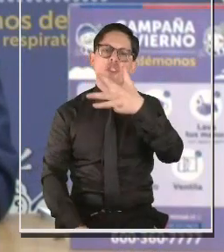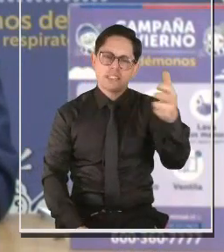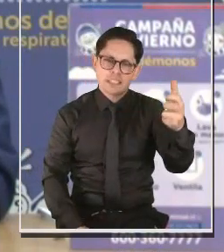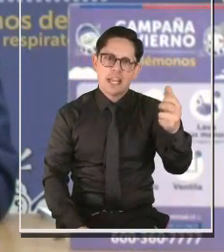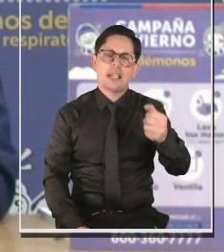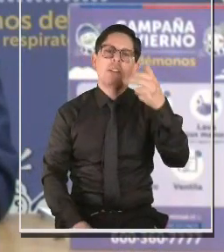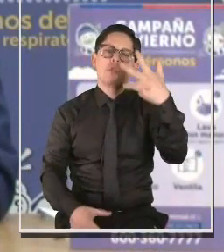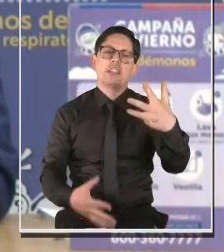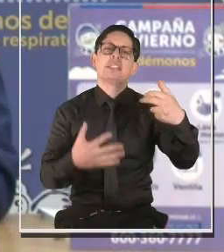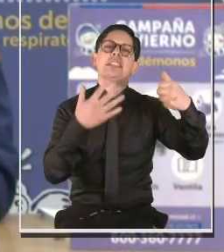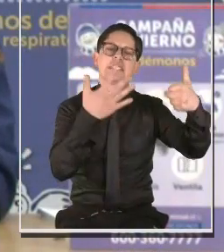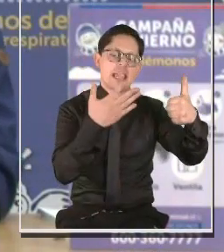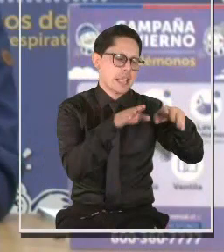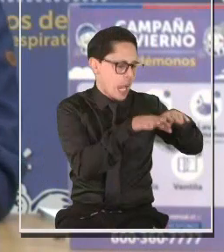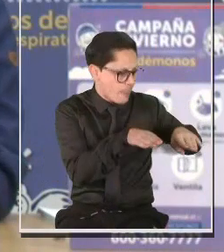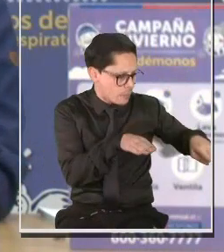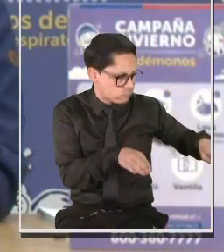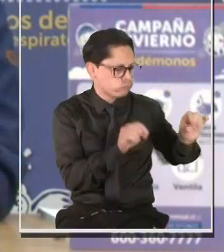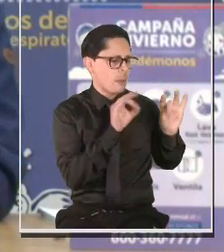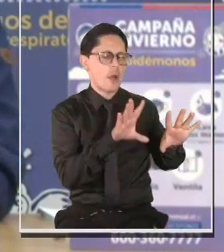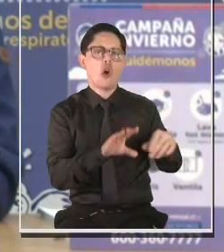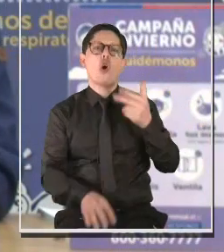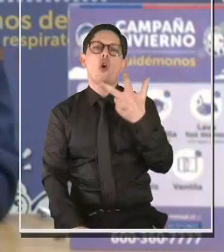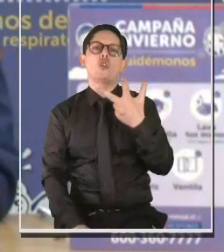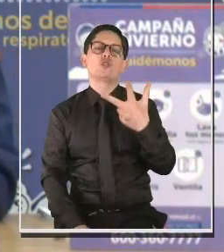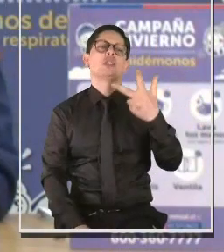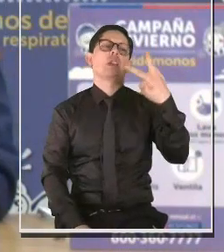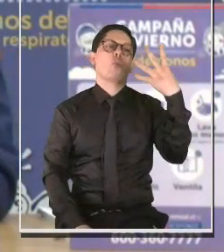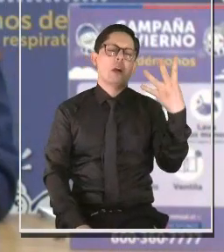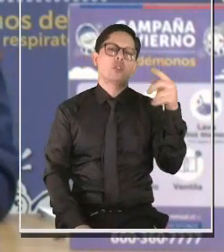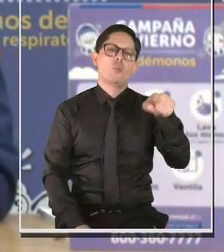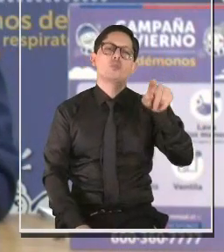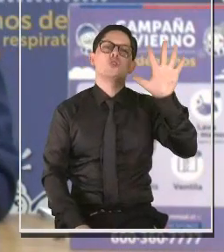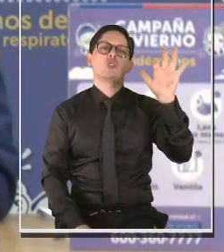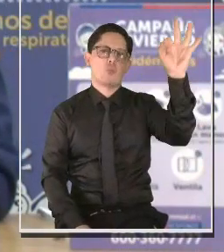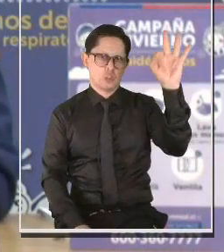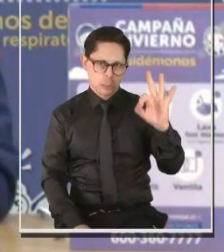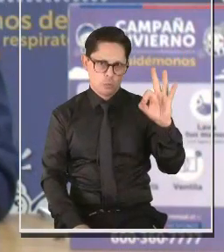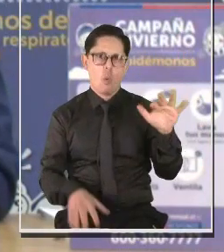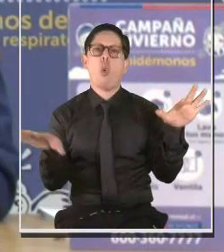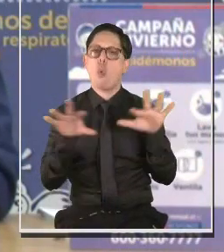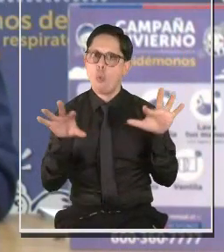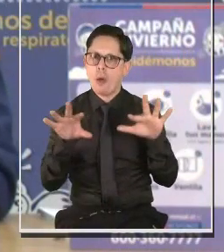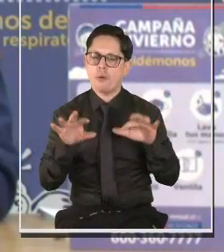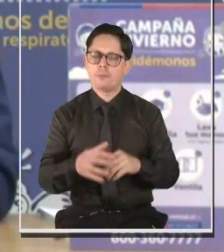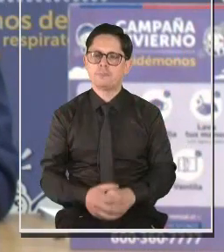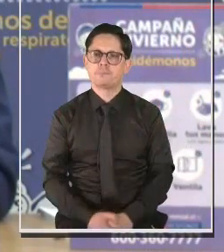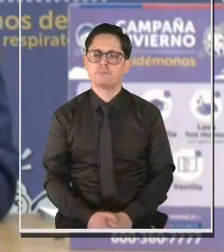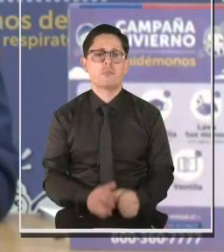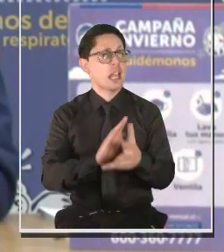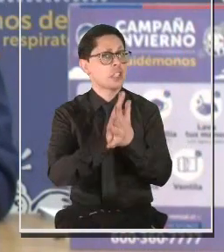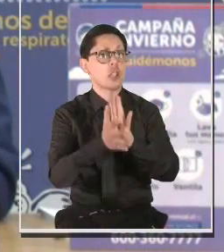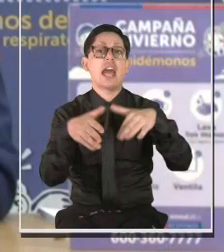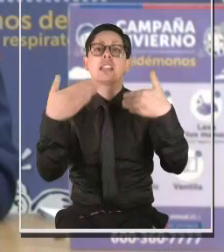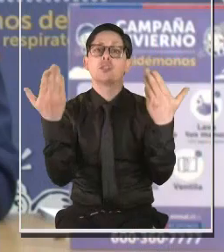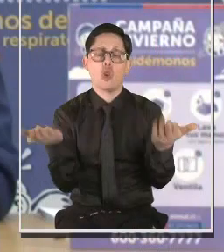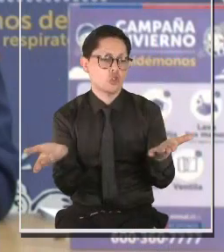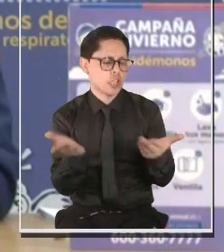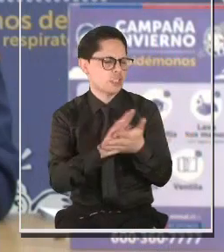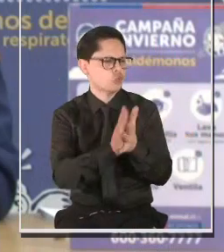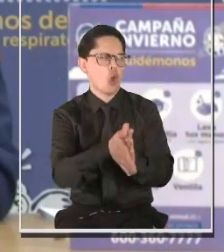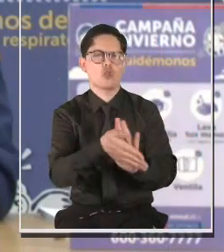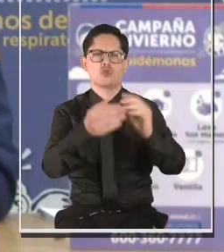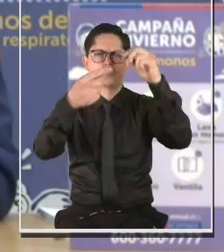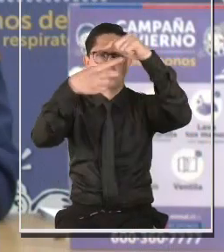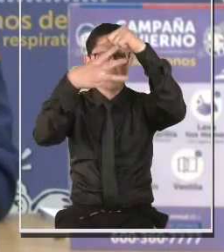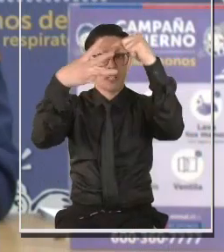996 camas disponibles lo que hace un 84.5% de ocupación entonces en todos